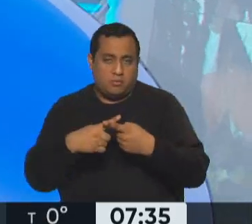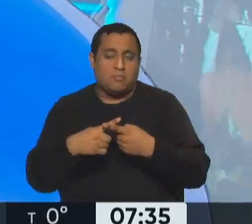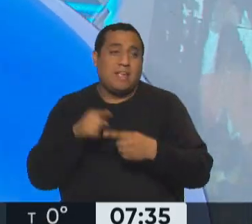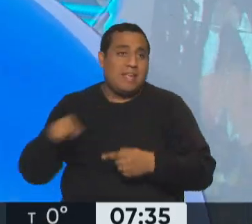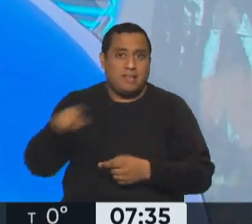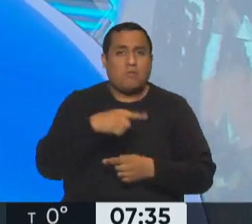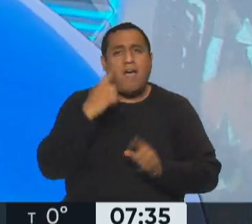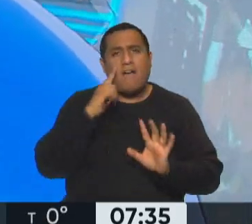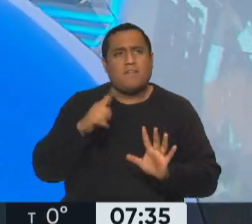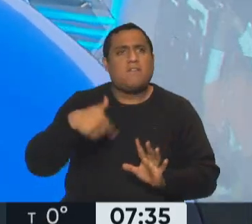y qué es lo que hace el oficialismo gracias